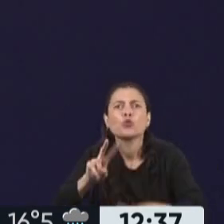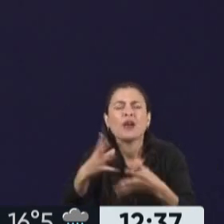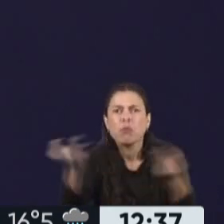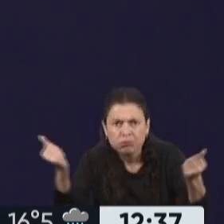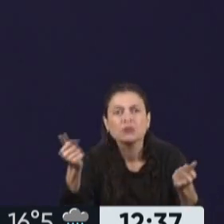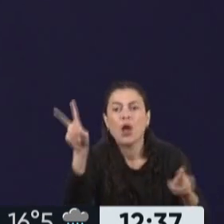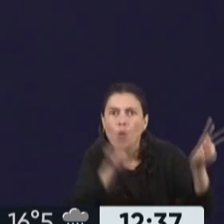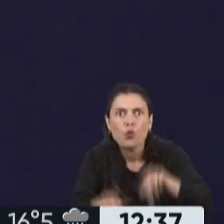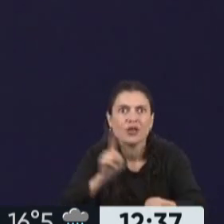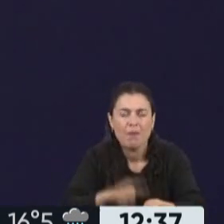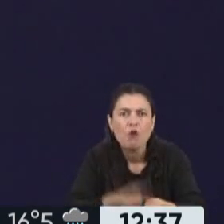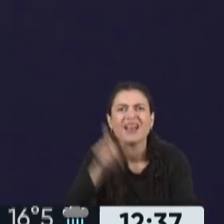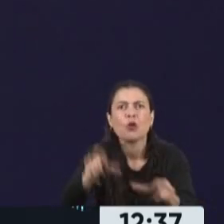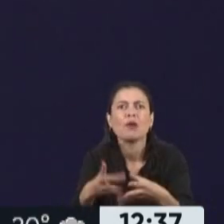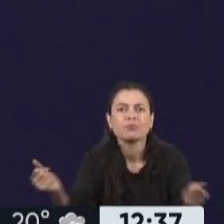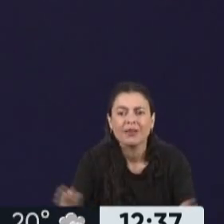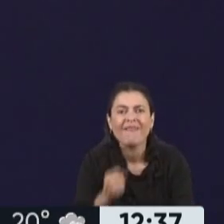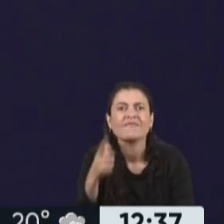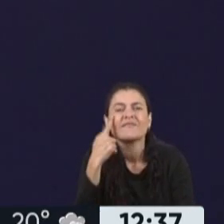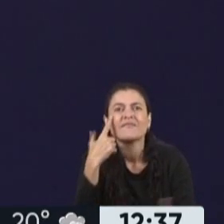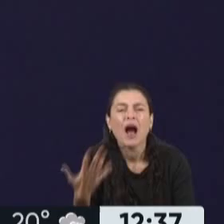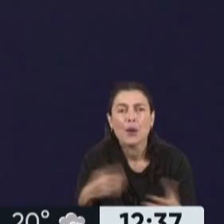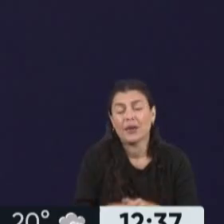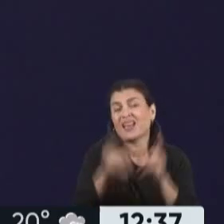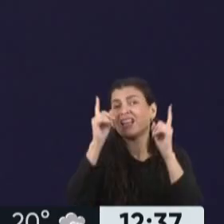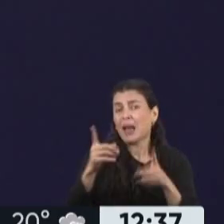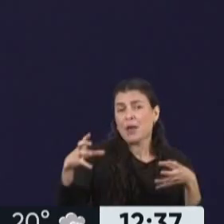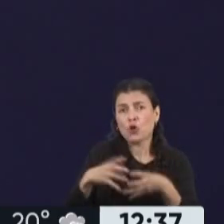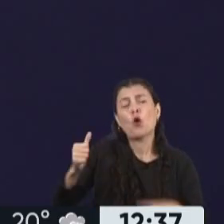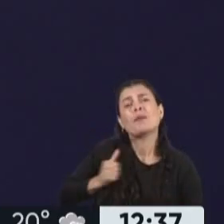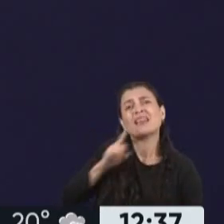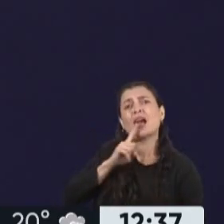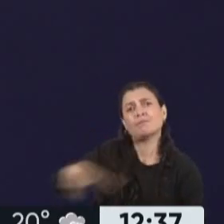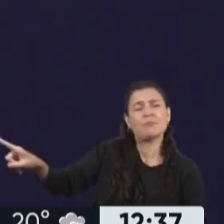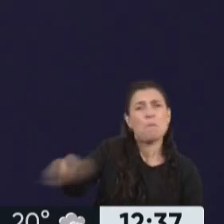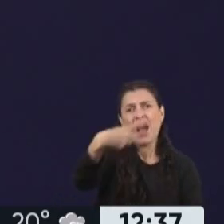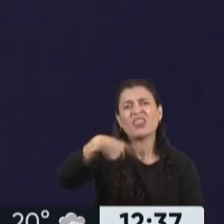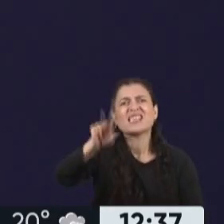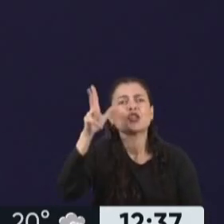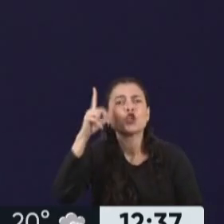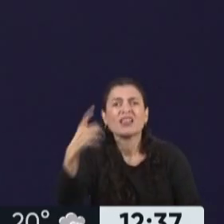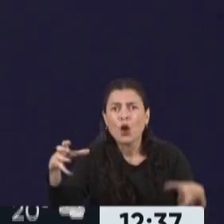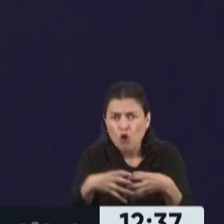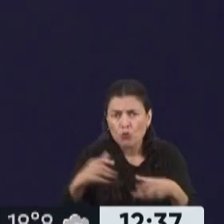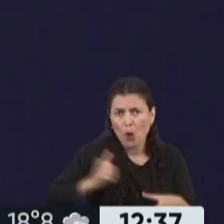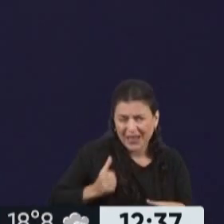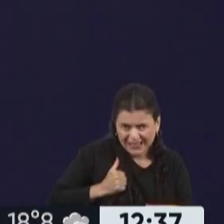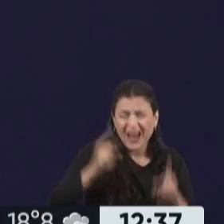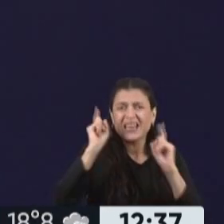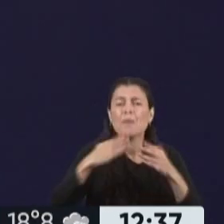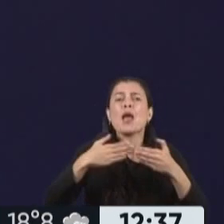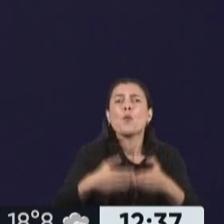Se ordenó la apertura de los cuarteles del Batallón de Comunicaciones 181 y de la Base Naval Puerto